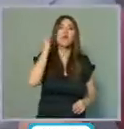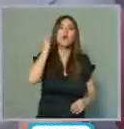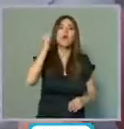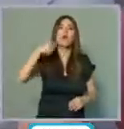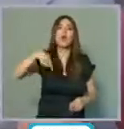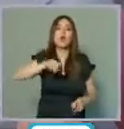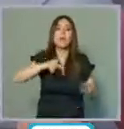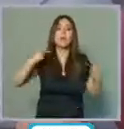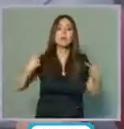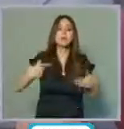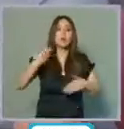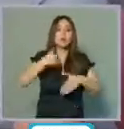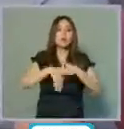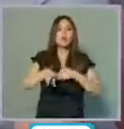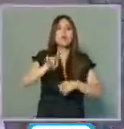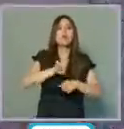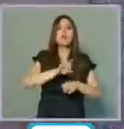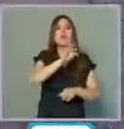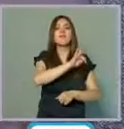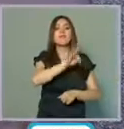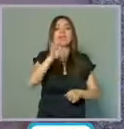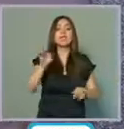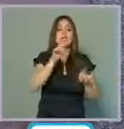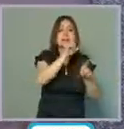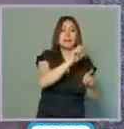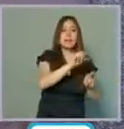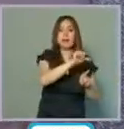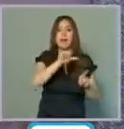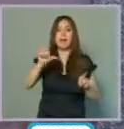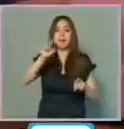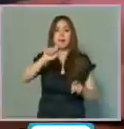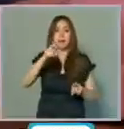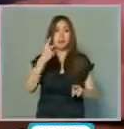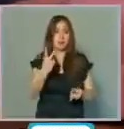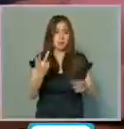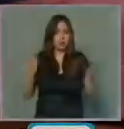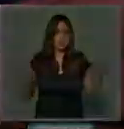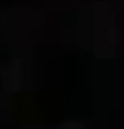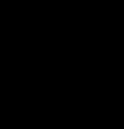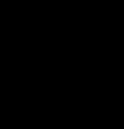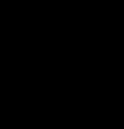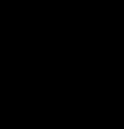definitivamente, ¿verdad, es, Karen? es del 20 al 22. Perfecto. Ya, entonces ya. Pues ahí está. Muchísimas gracias. Usted...